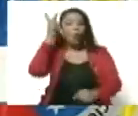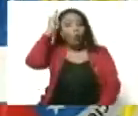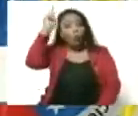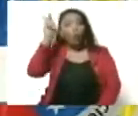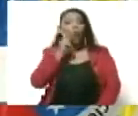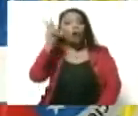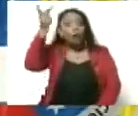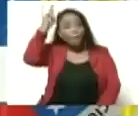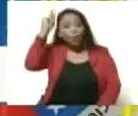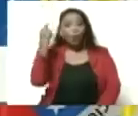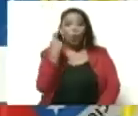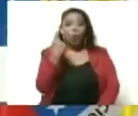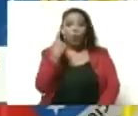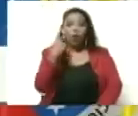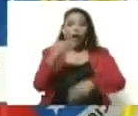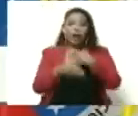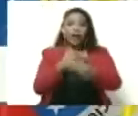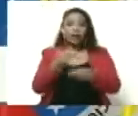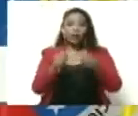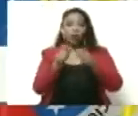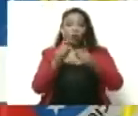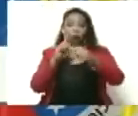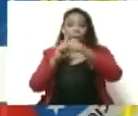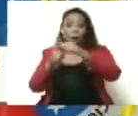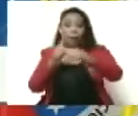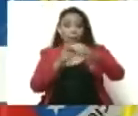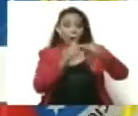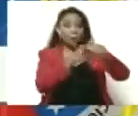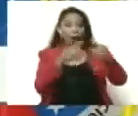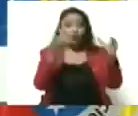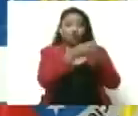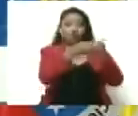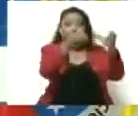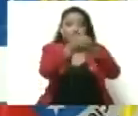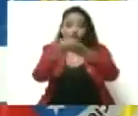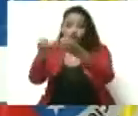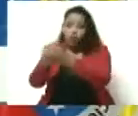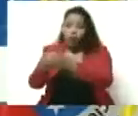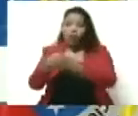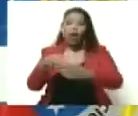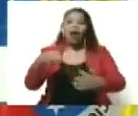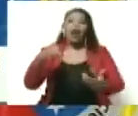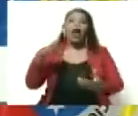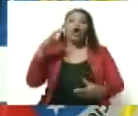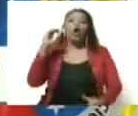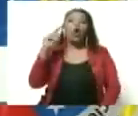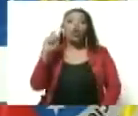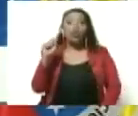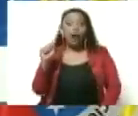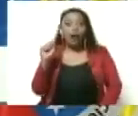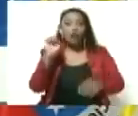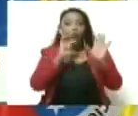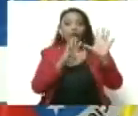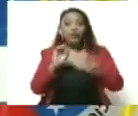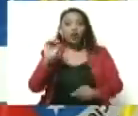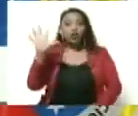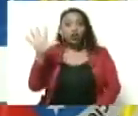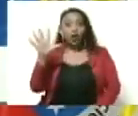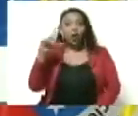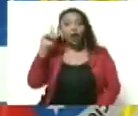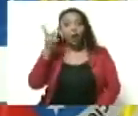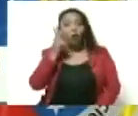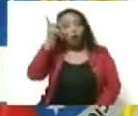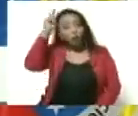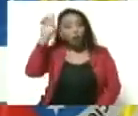1, donde se desmantelaron todas las bandas de los sectores de la Cota 905 y la operación Guaycaipuro 2, donde